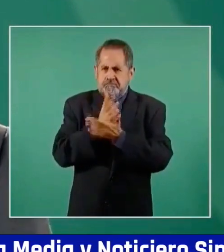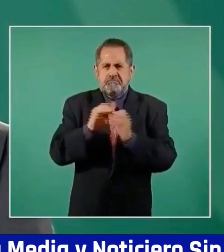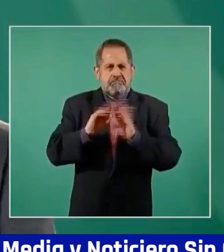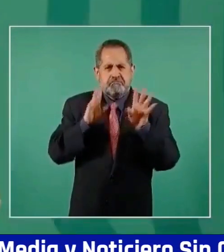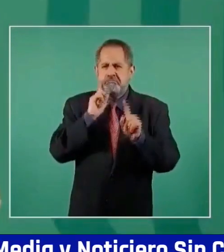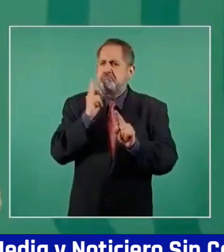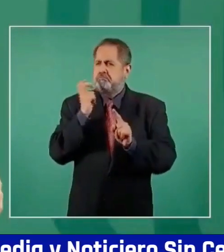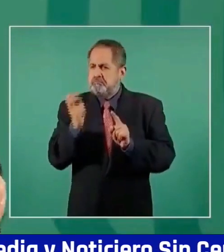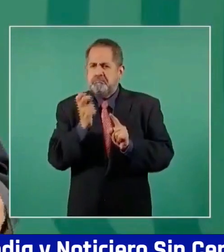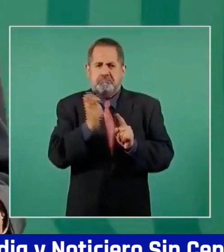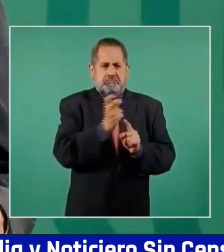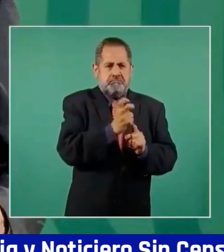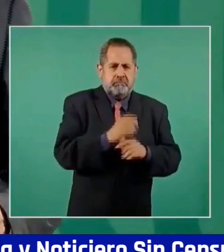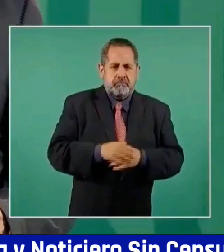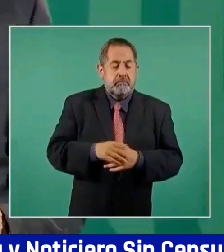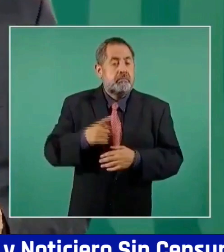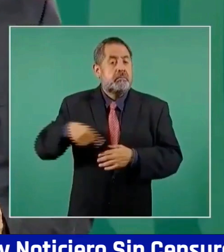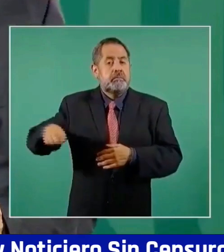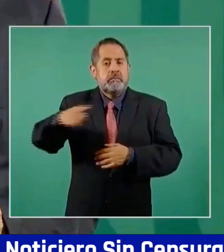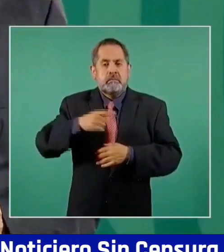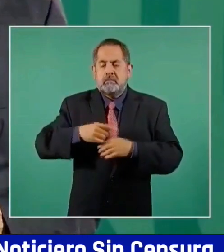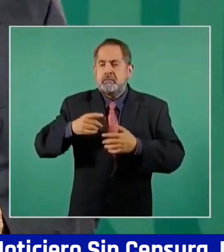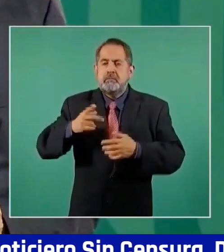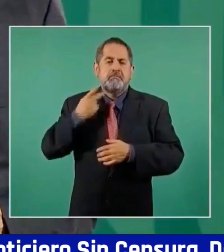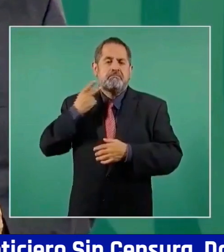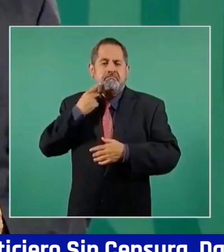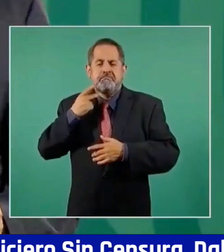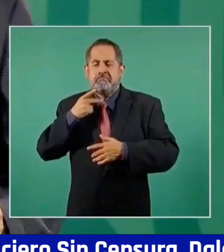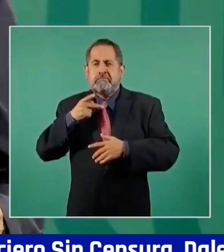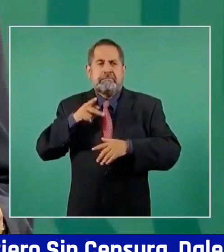también menos inestabilidad política.